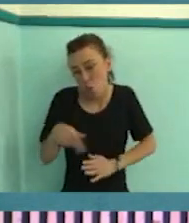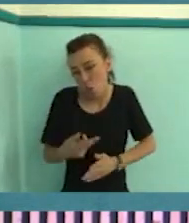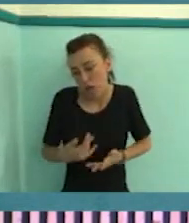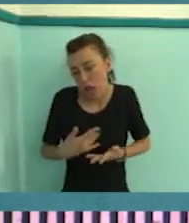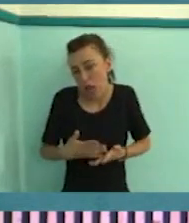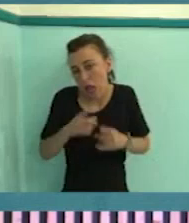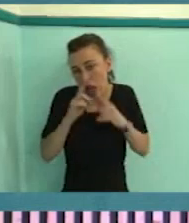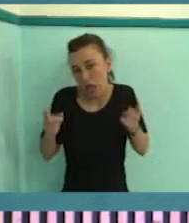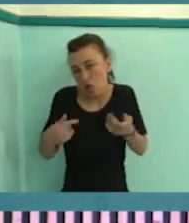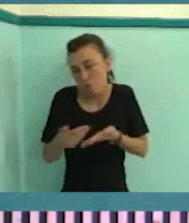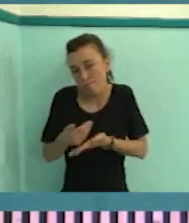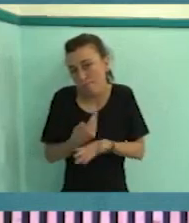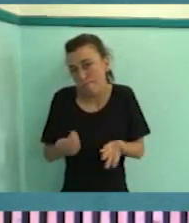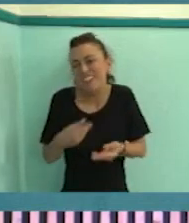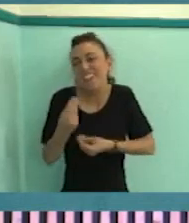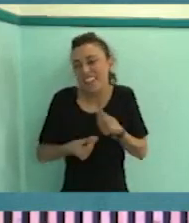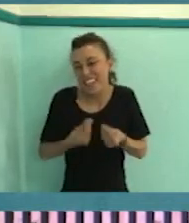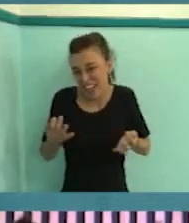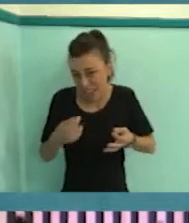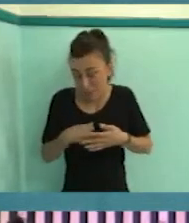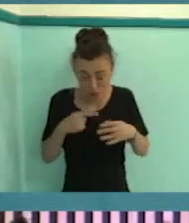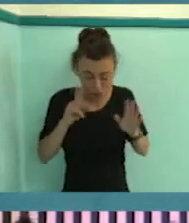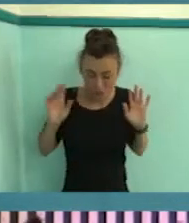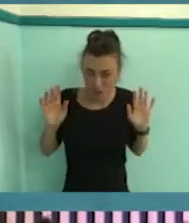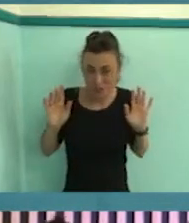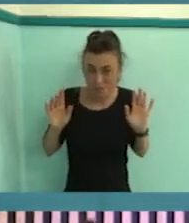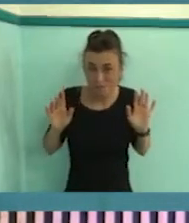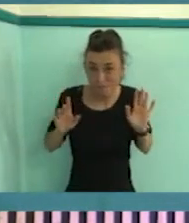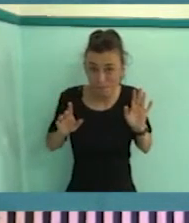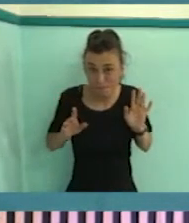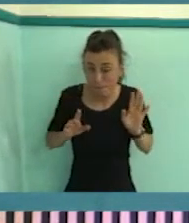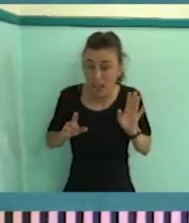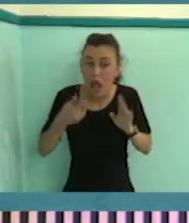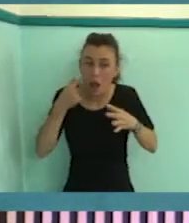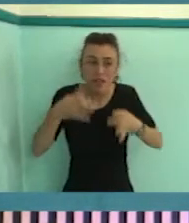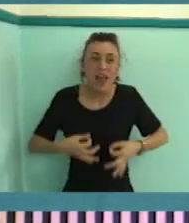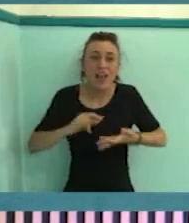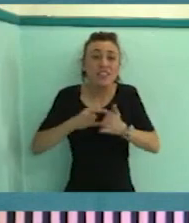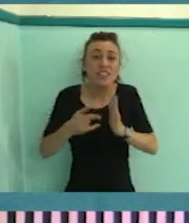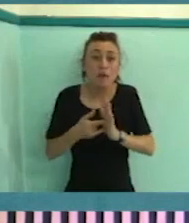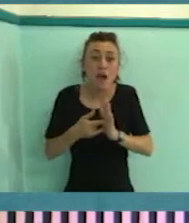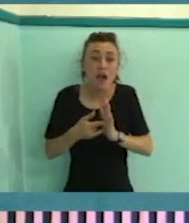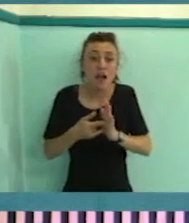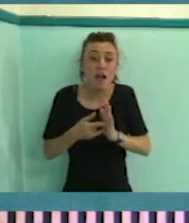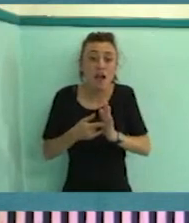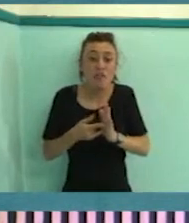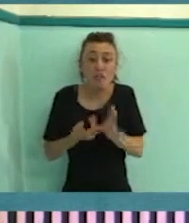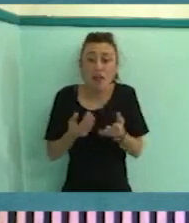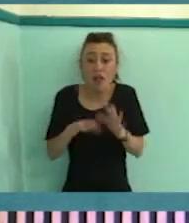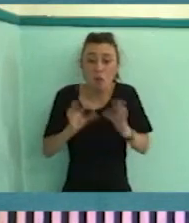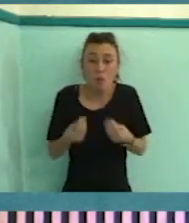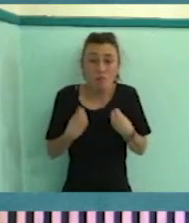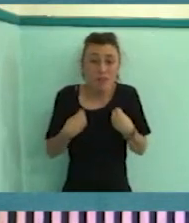No lo sé no esty la tesitura Lamentablemente porque le interesa a un sistema como el que vivimos eh tenernos